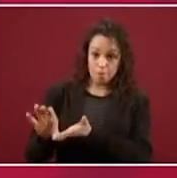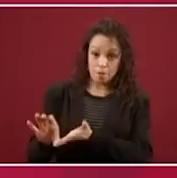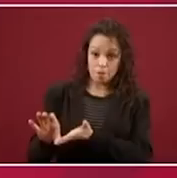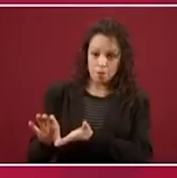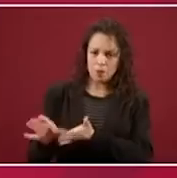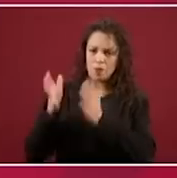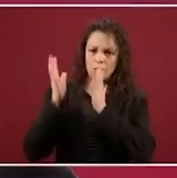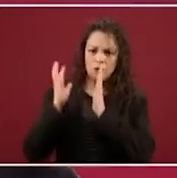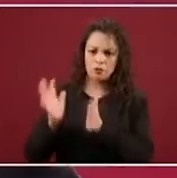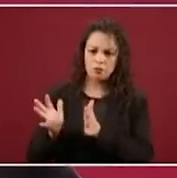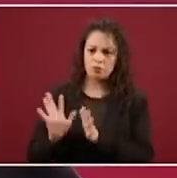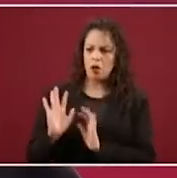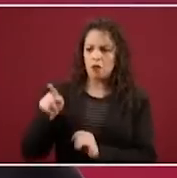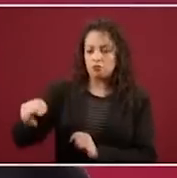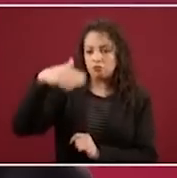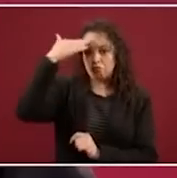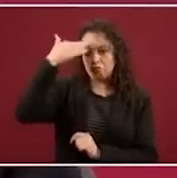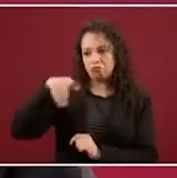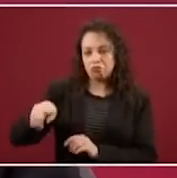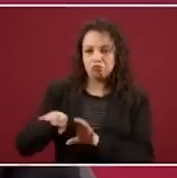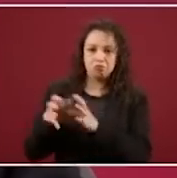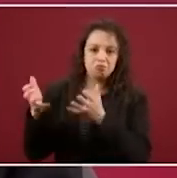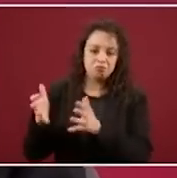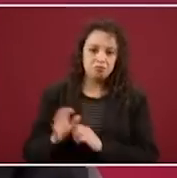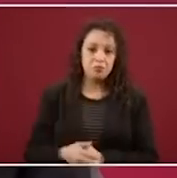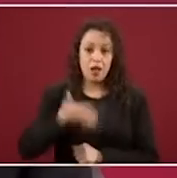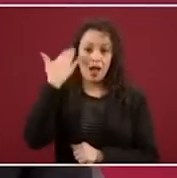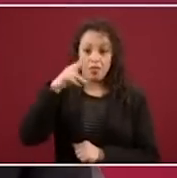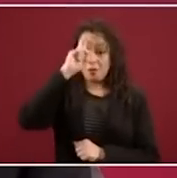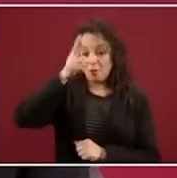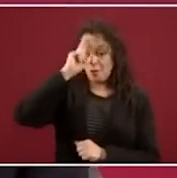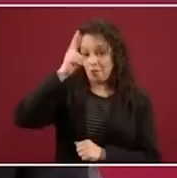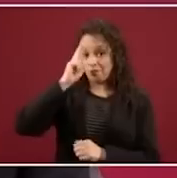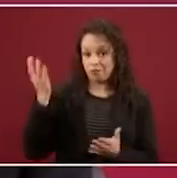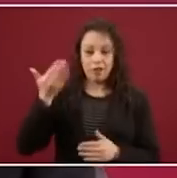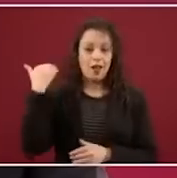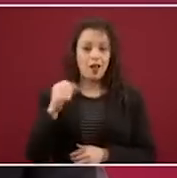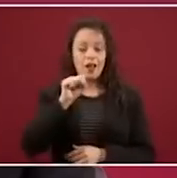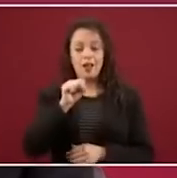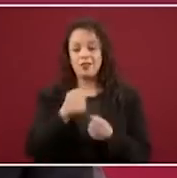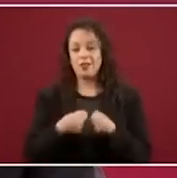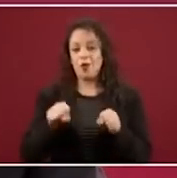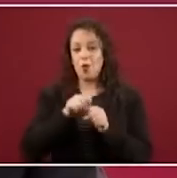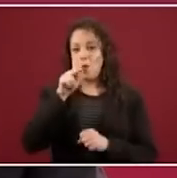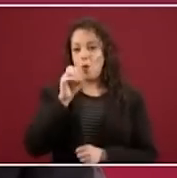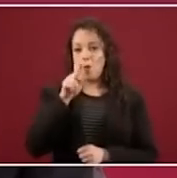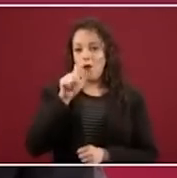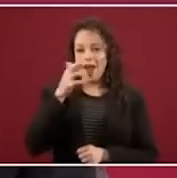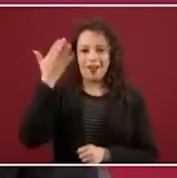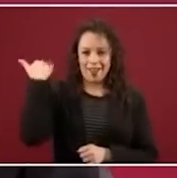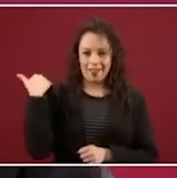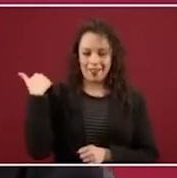condición, porque antes el llamado Seguro Popular les